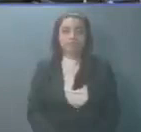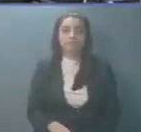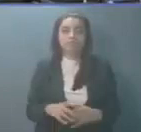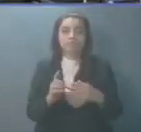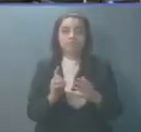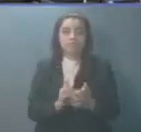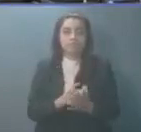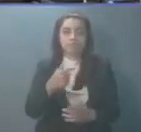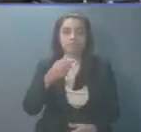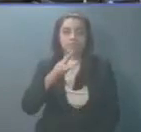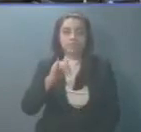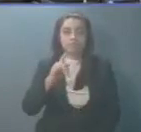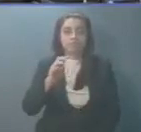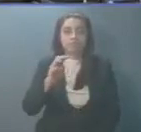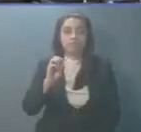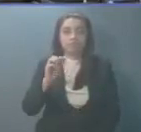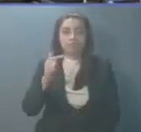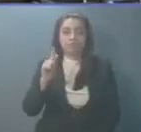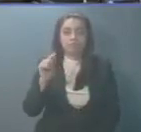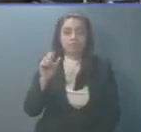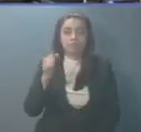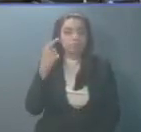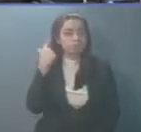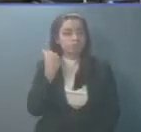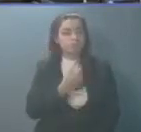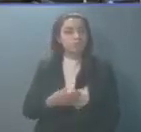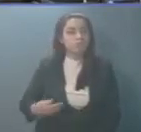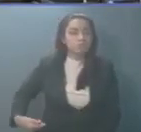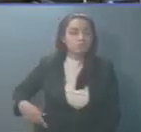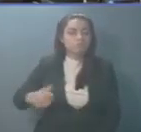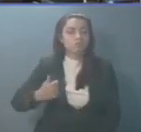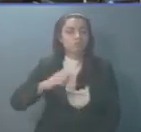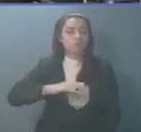Diputado Guillermo Gallegos. Muchas gracias, presidente. Buenas tardes.